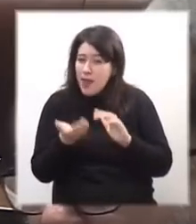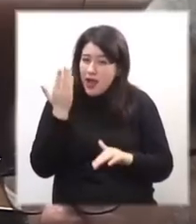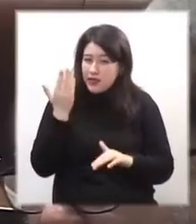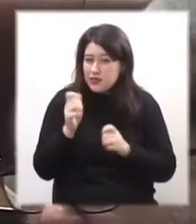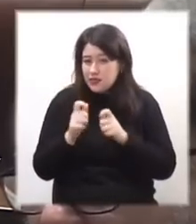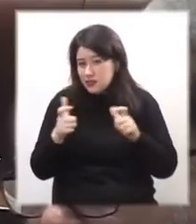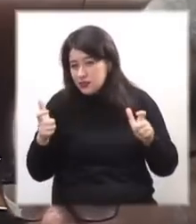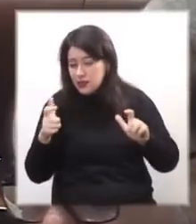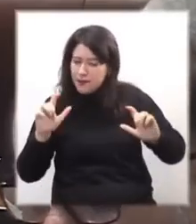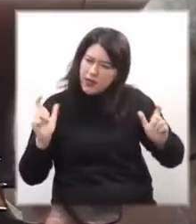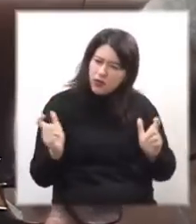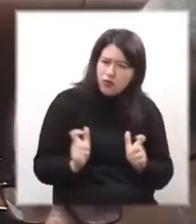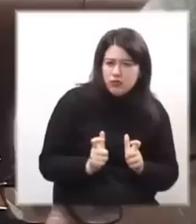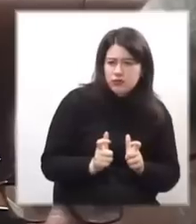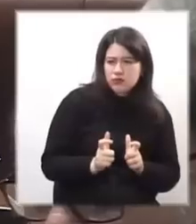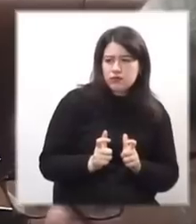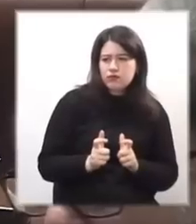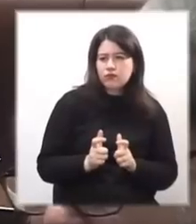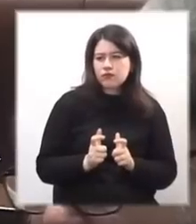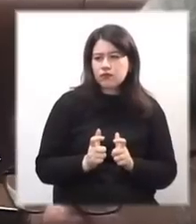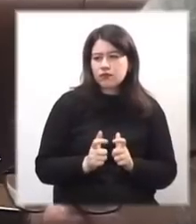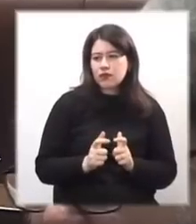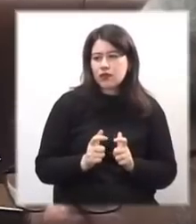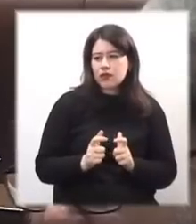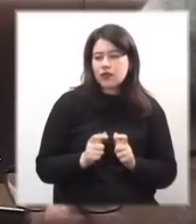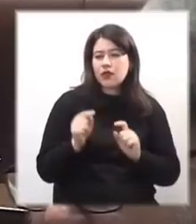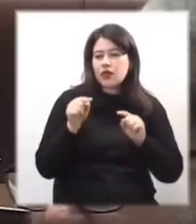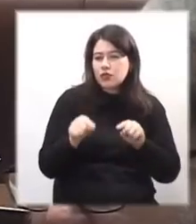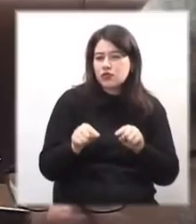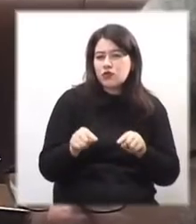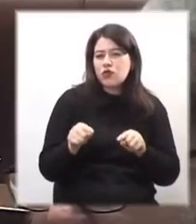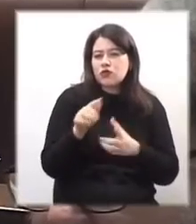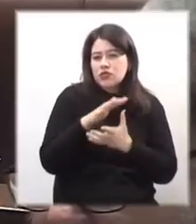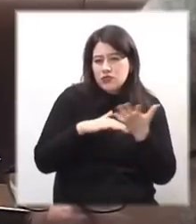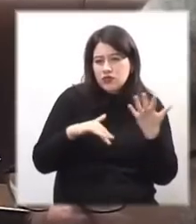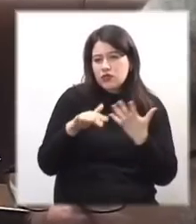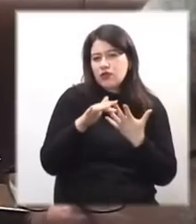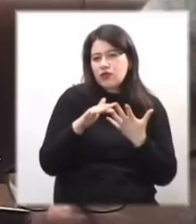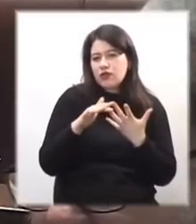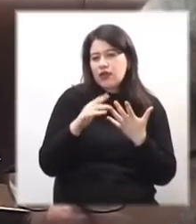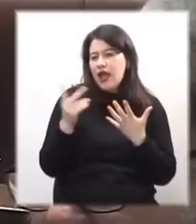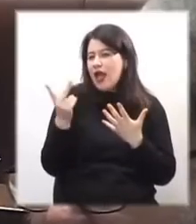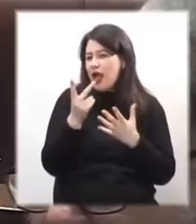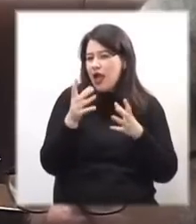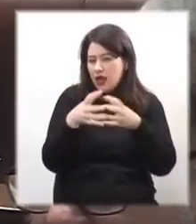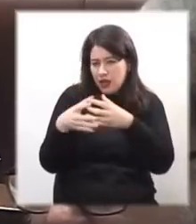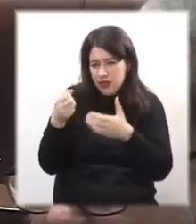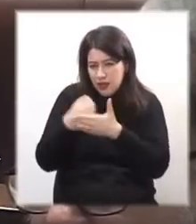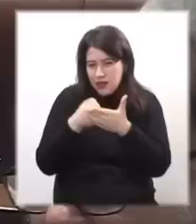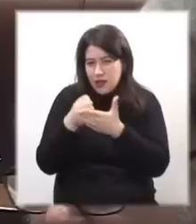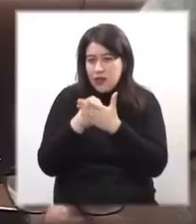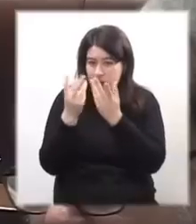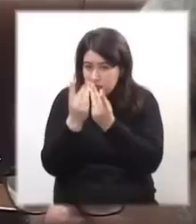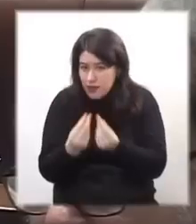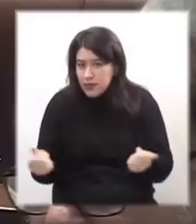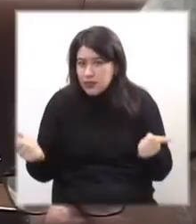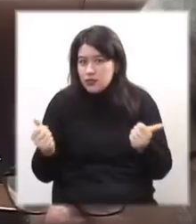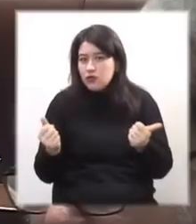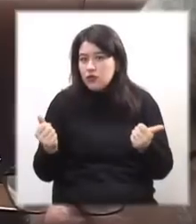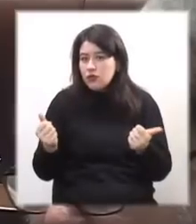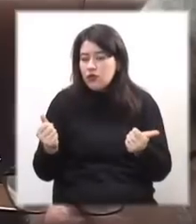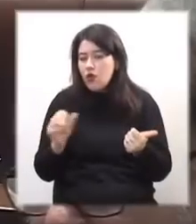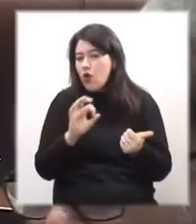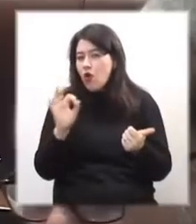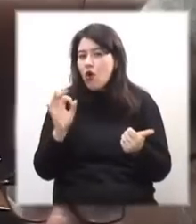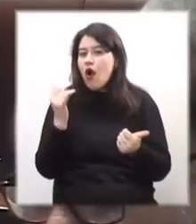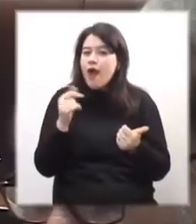más bandas, tenemos menos bandas. Esos golpes que supuestamente se le han dado a las bandas, ¿las han desarticulado